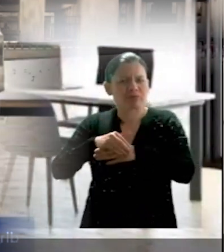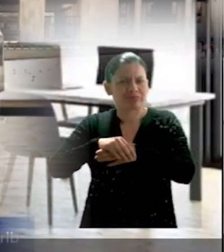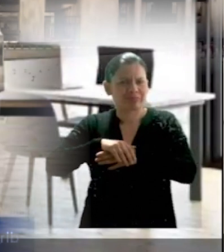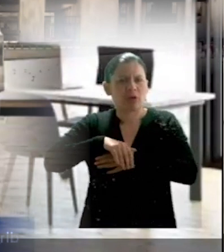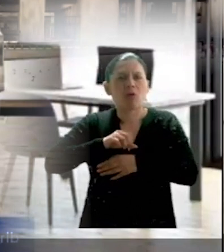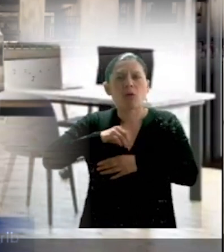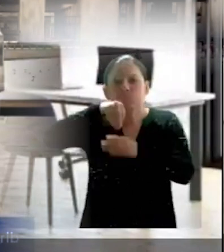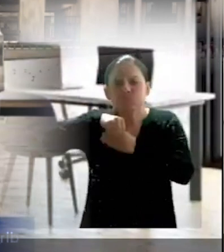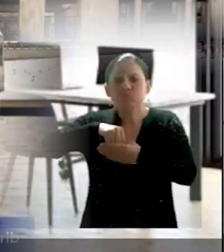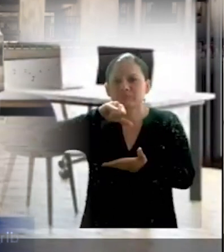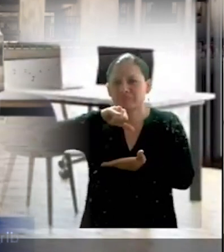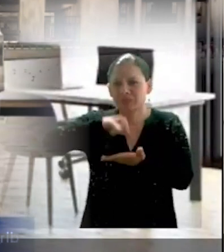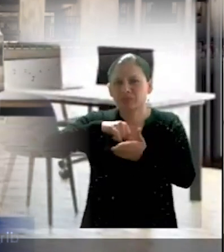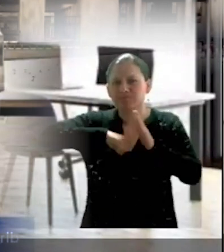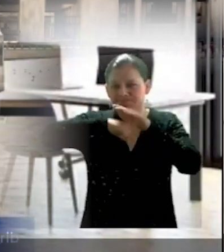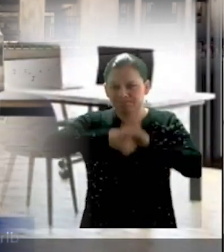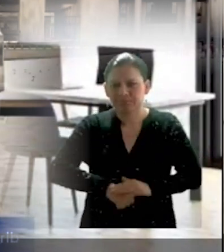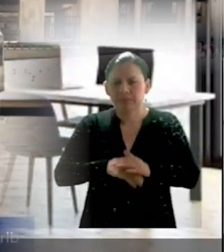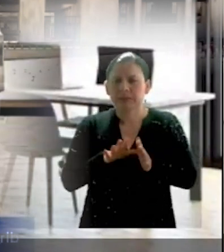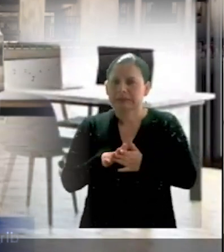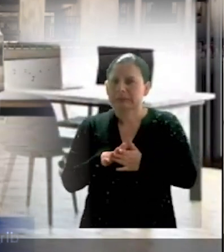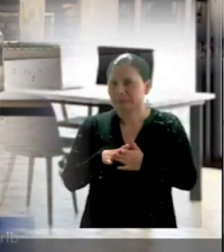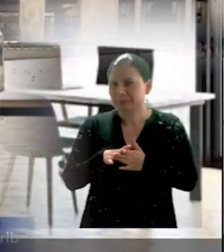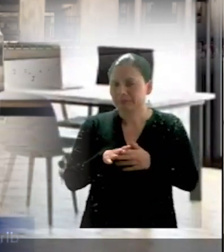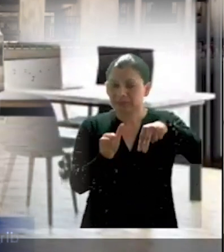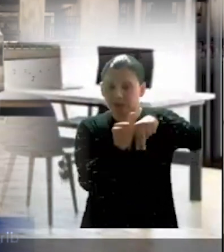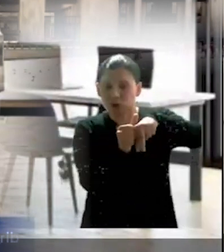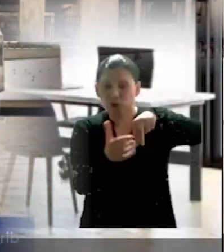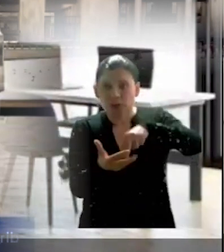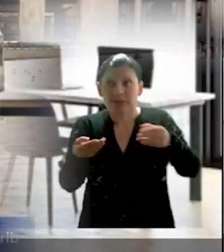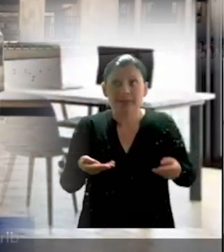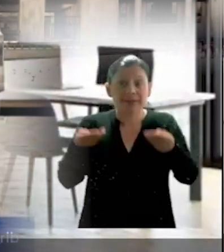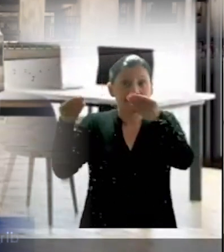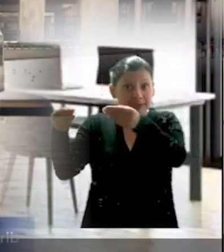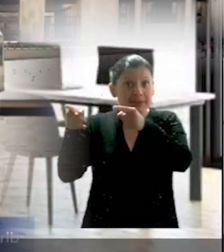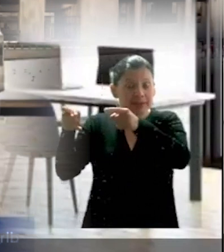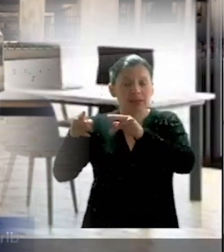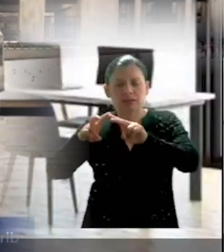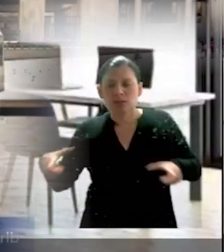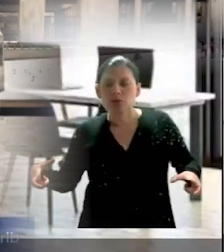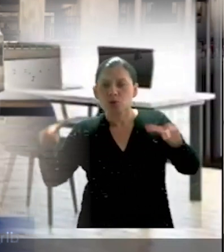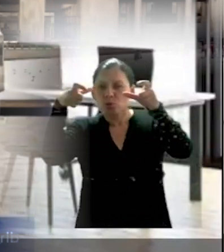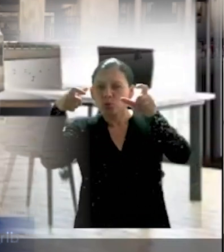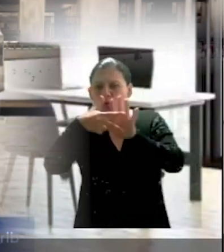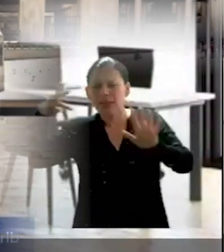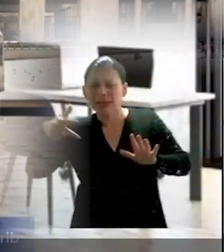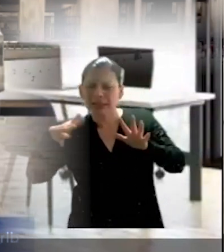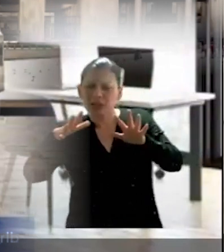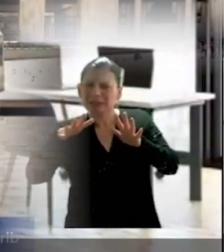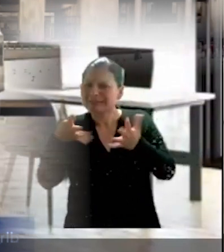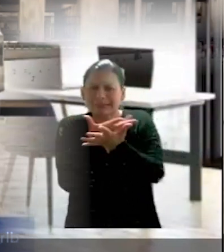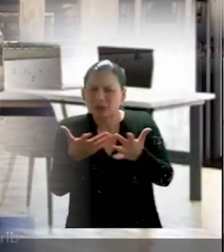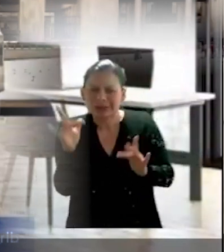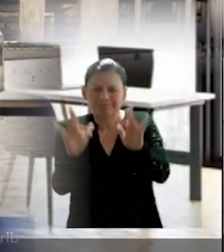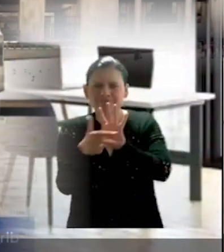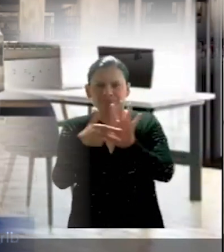que la tutela y la Corte haya tenido que declarar este estado de cosas inconstitucional. Nuevas